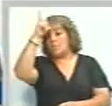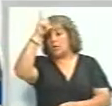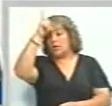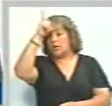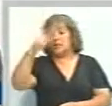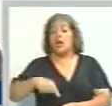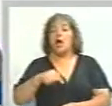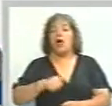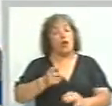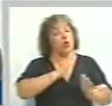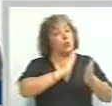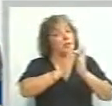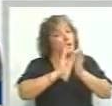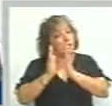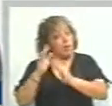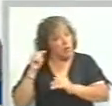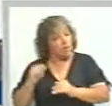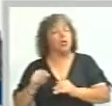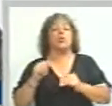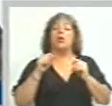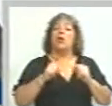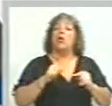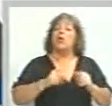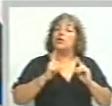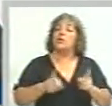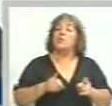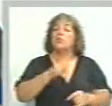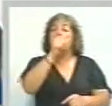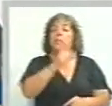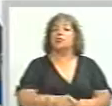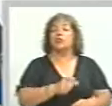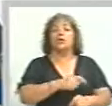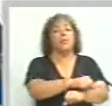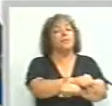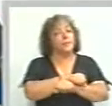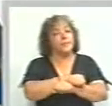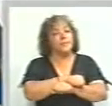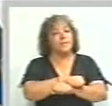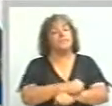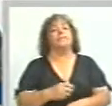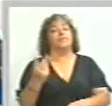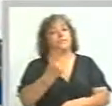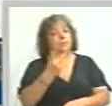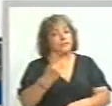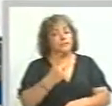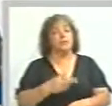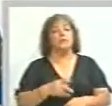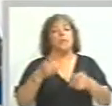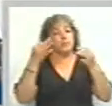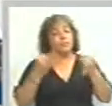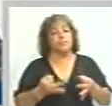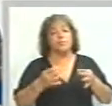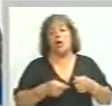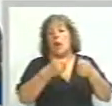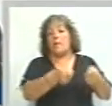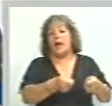siendo tratado, también la persona de morada. Así que bueno, ya dejamos todo en manos de la